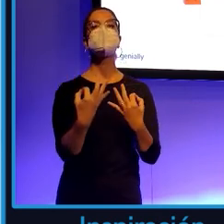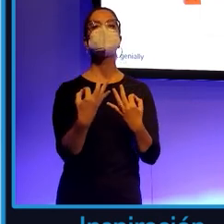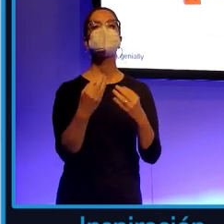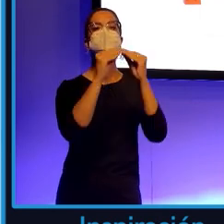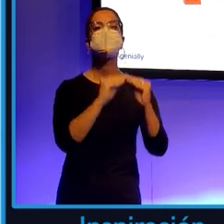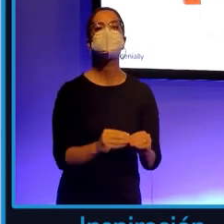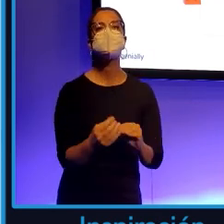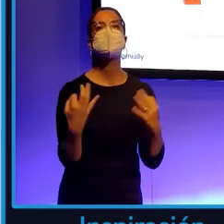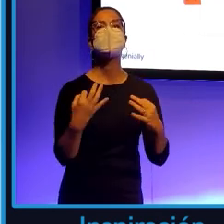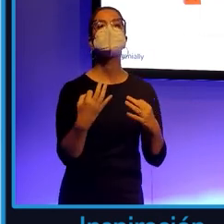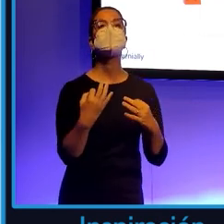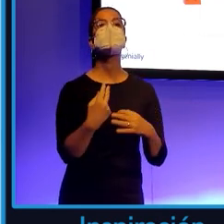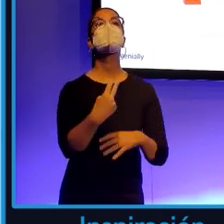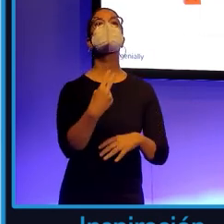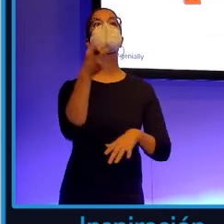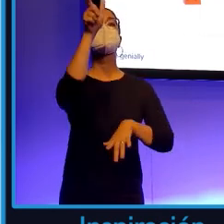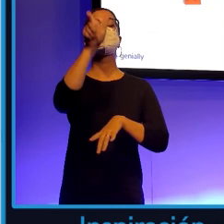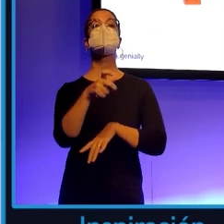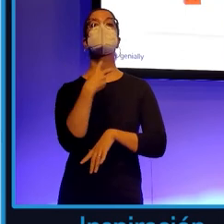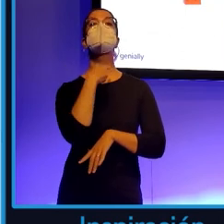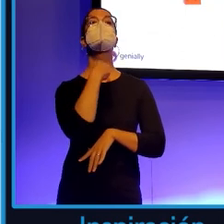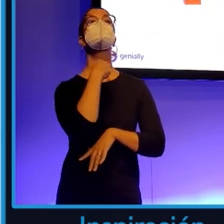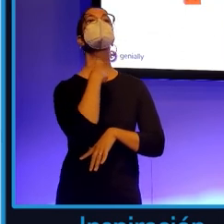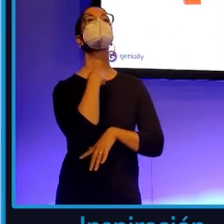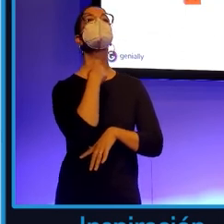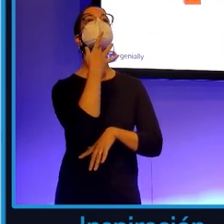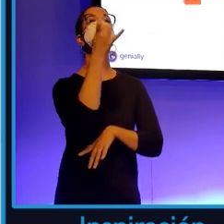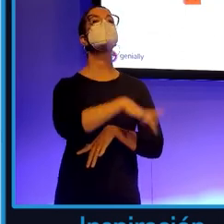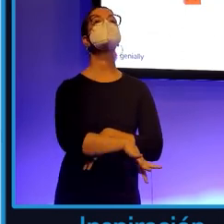portavoz portavoz es portavoz